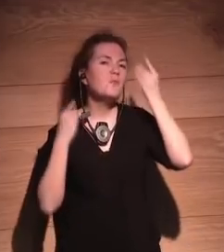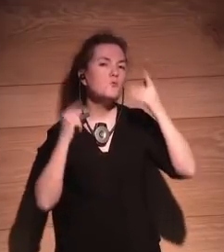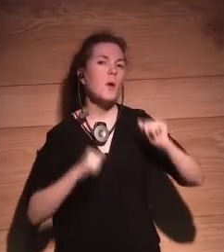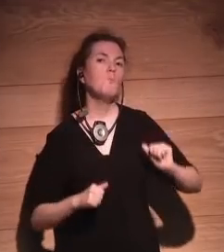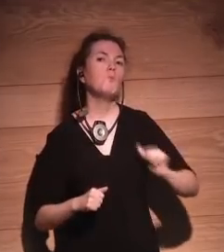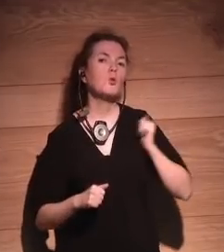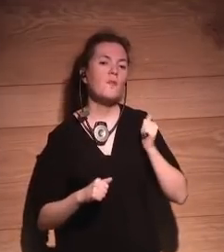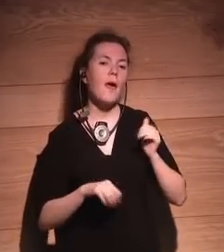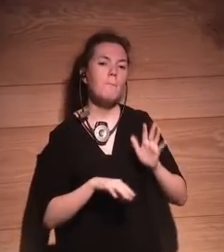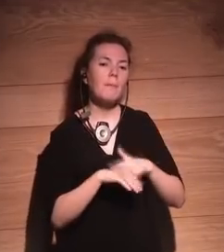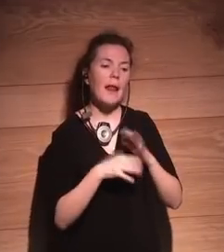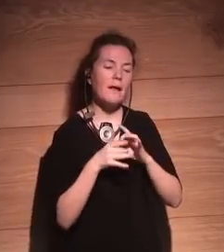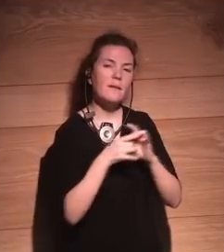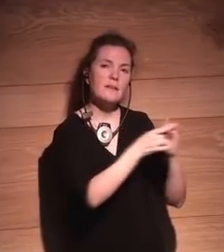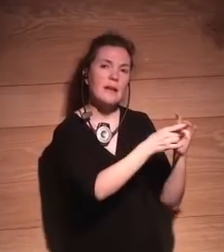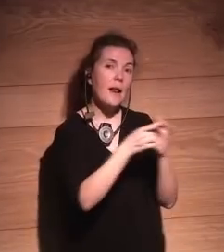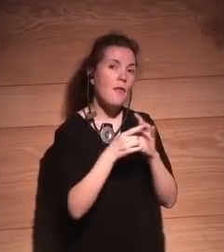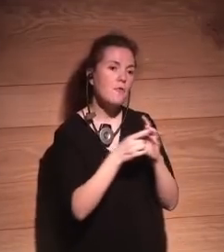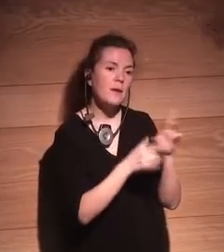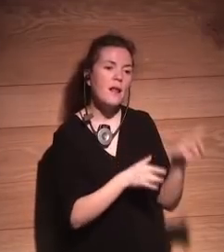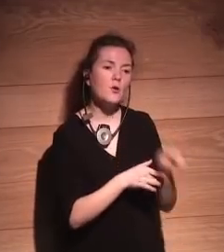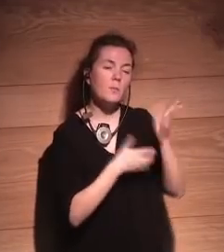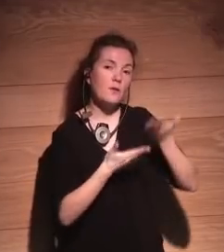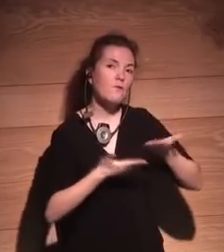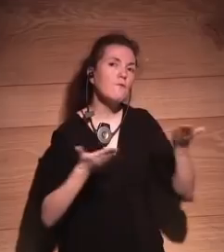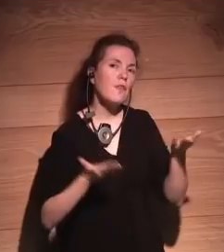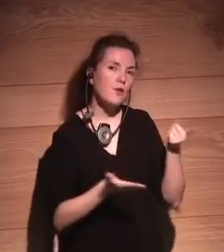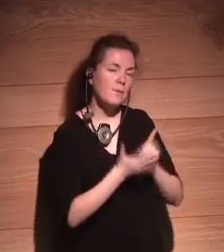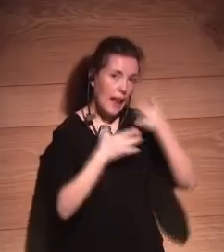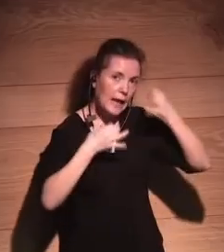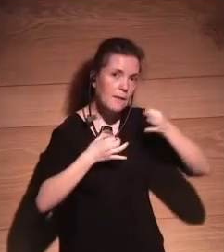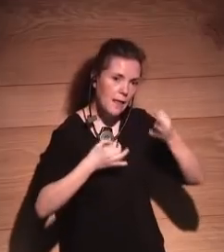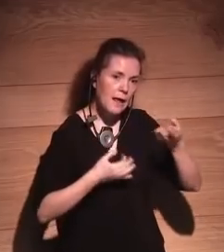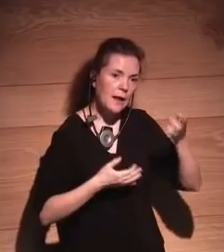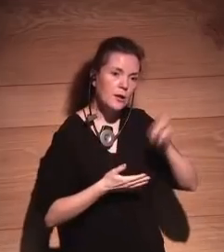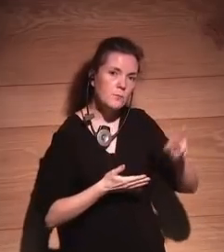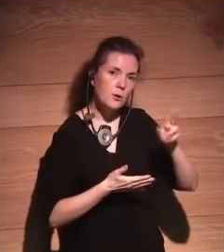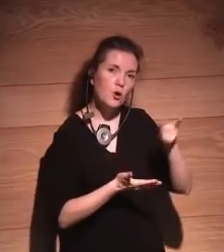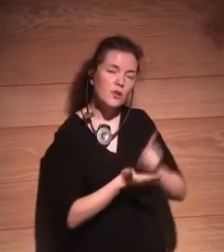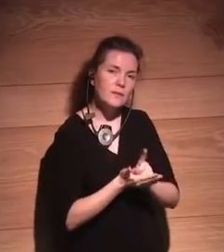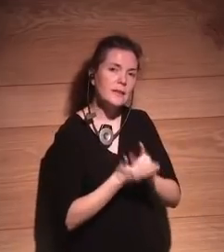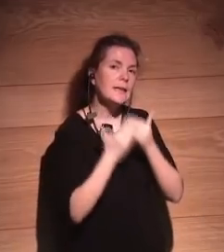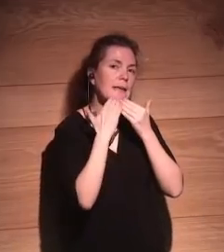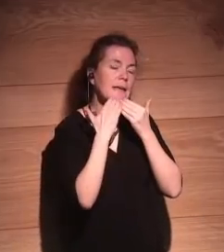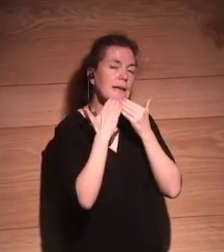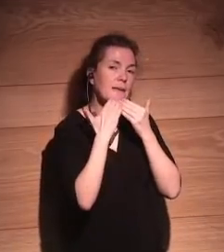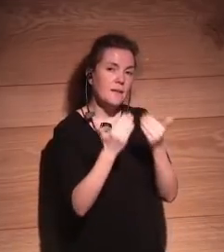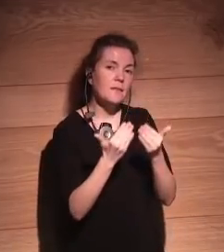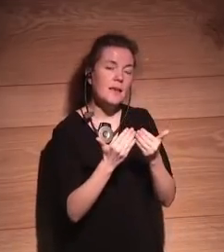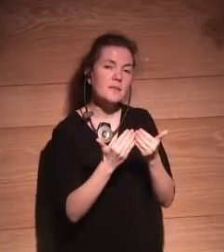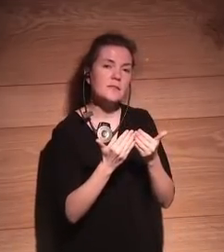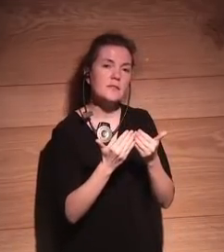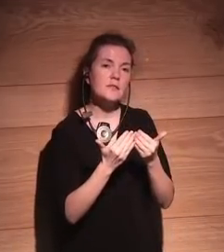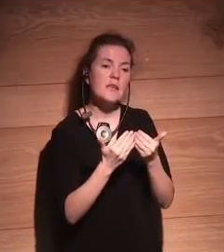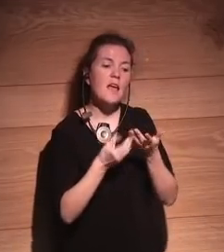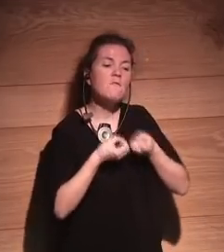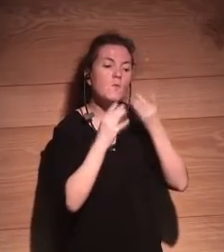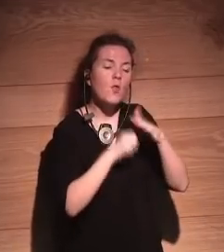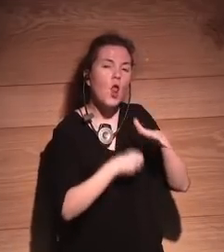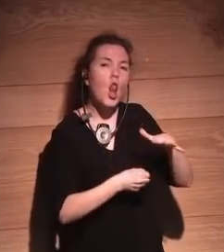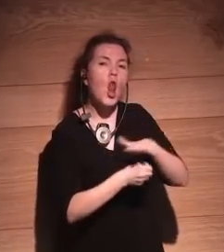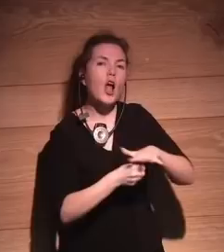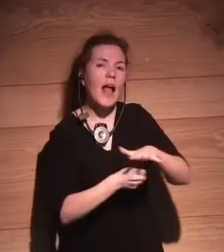para revitalizar esa relación y esa recuperación de la confianza y de la credibilidad a través de la información